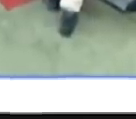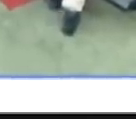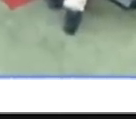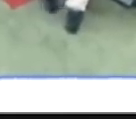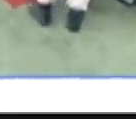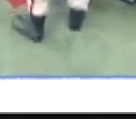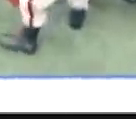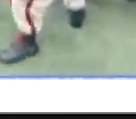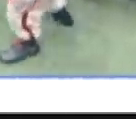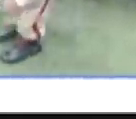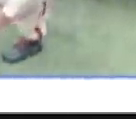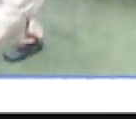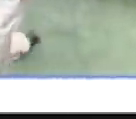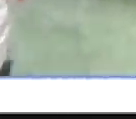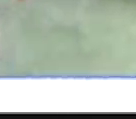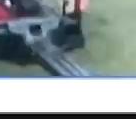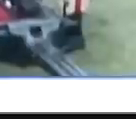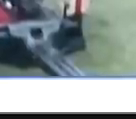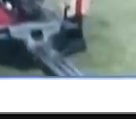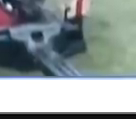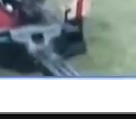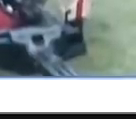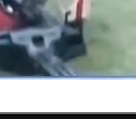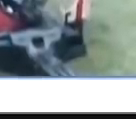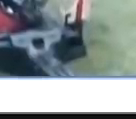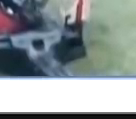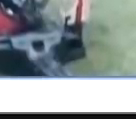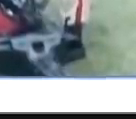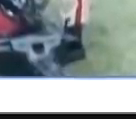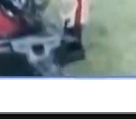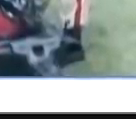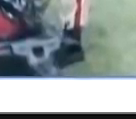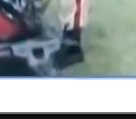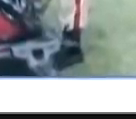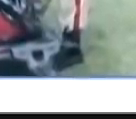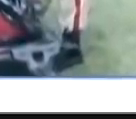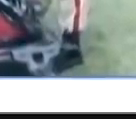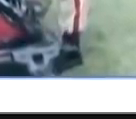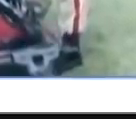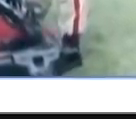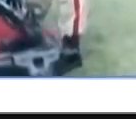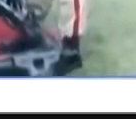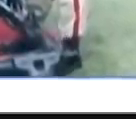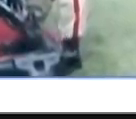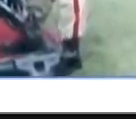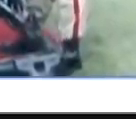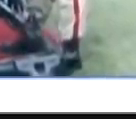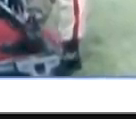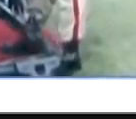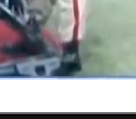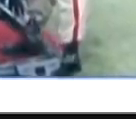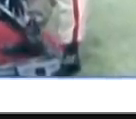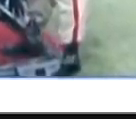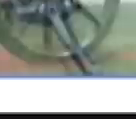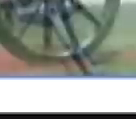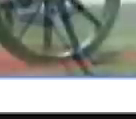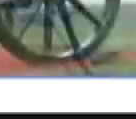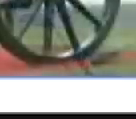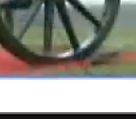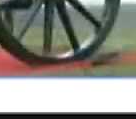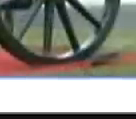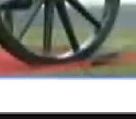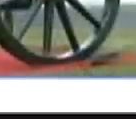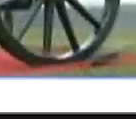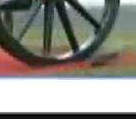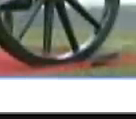de la República, Nicolás Maduro, acompañó el recuerdo imborrable de su mentor, el comandante supremo Hugo Chávez.